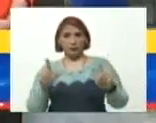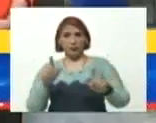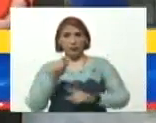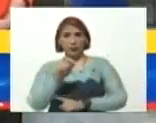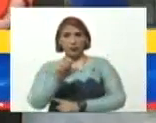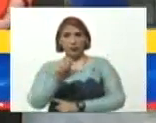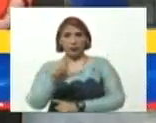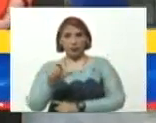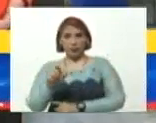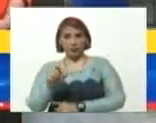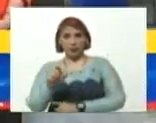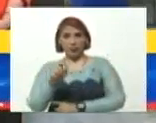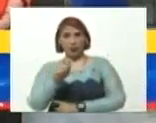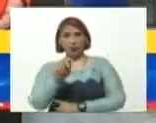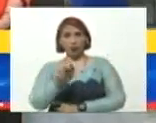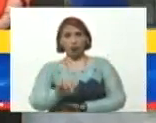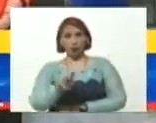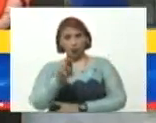Tuya.